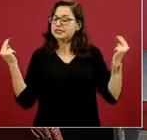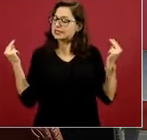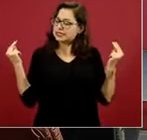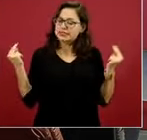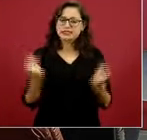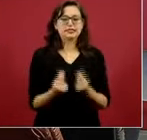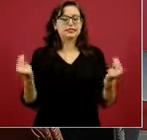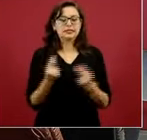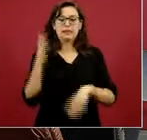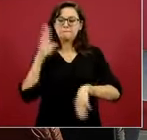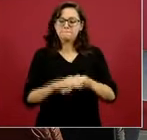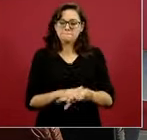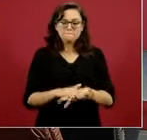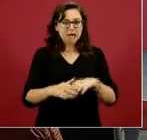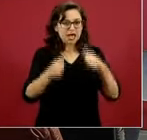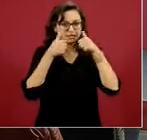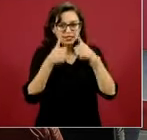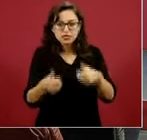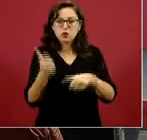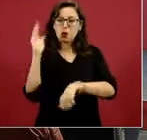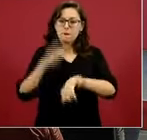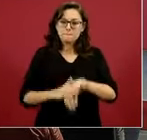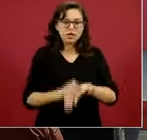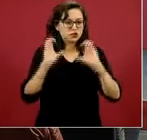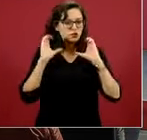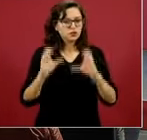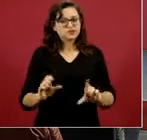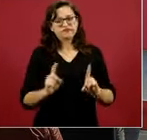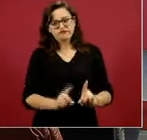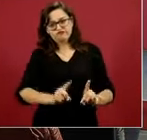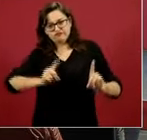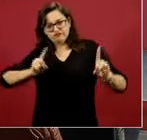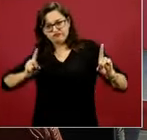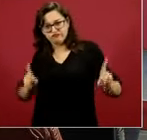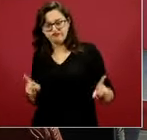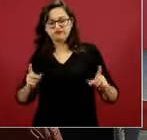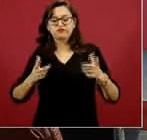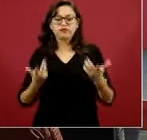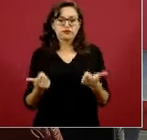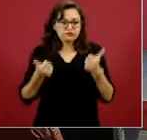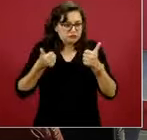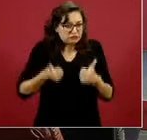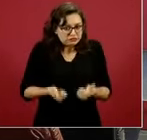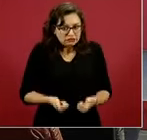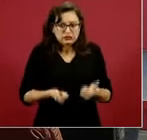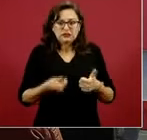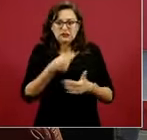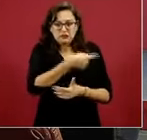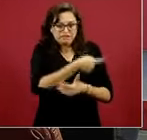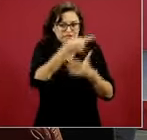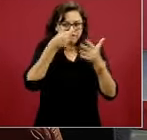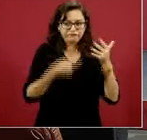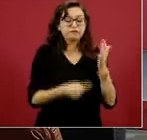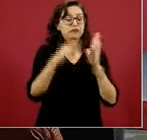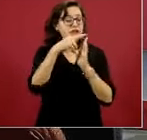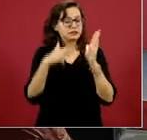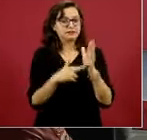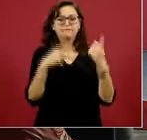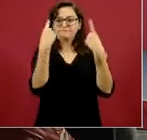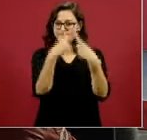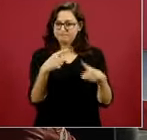de reforzar todas las medidas de sana distancia y de contingencia y de mitigación que se han y seguramente